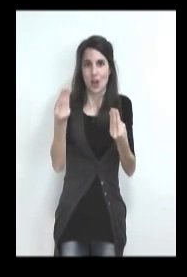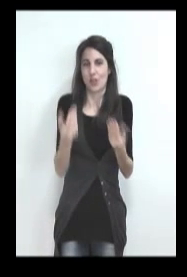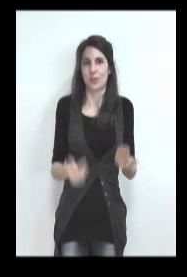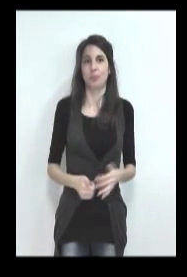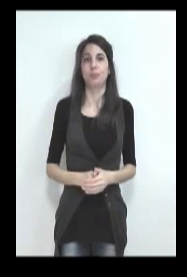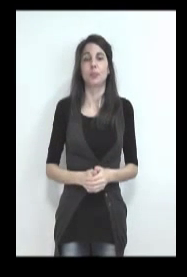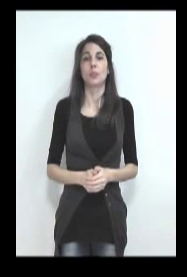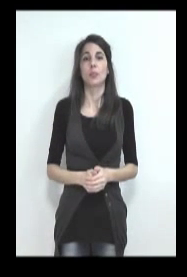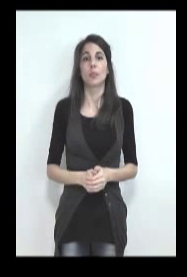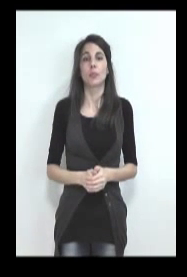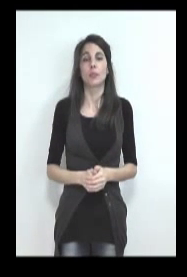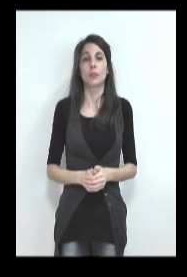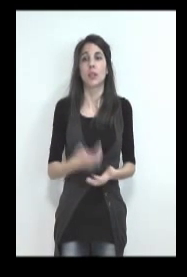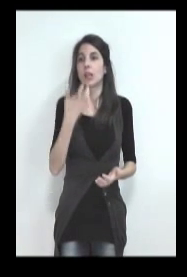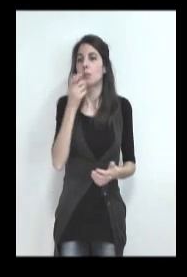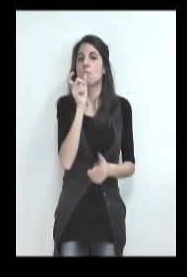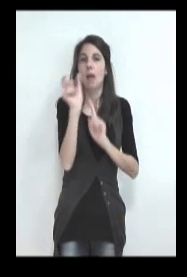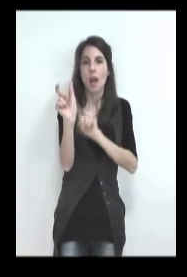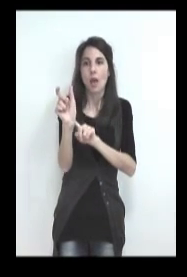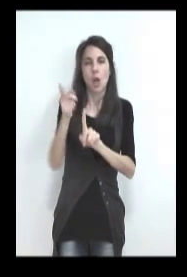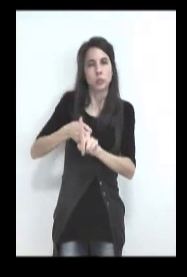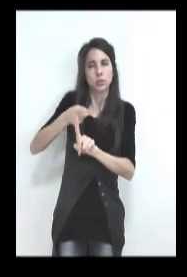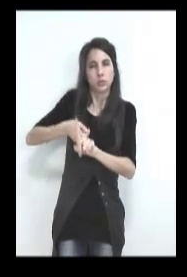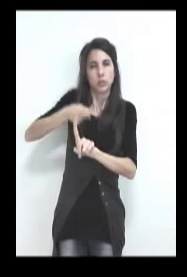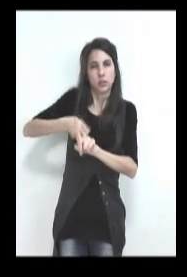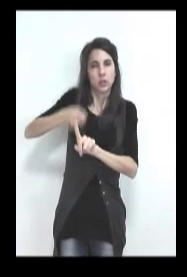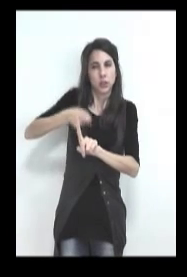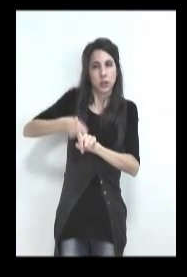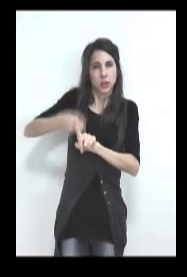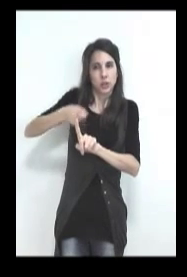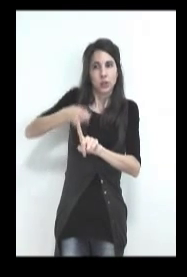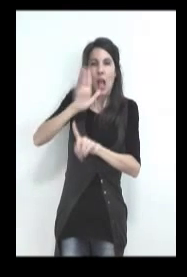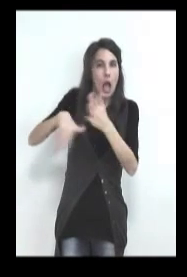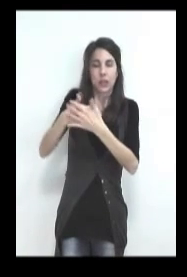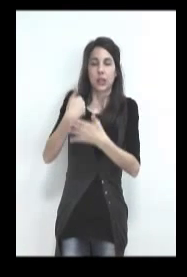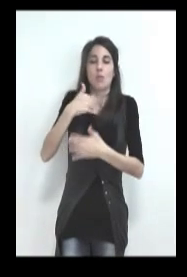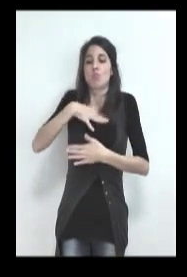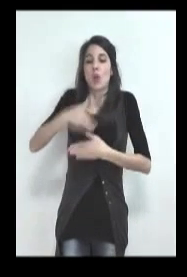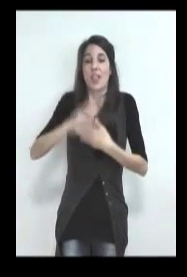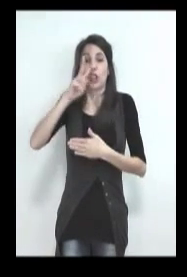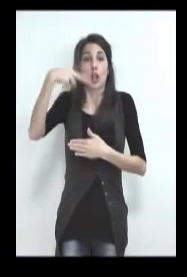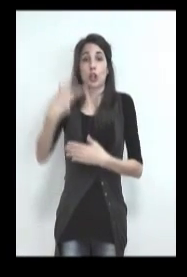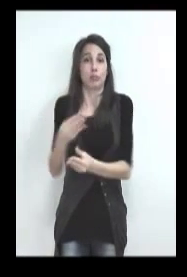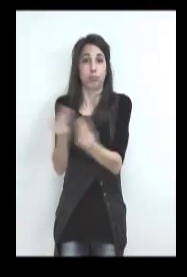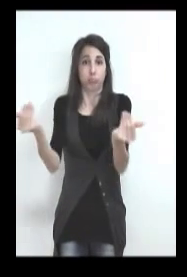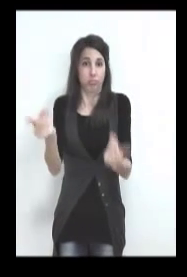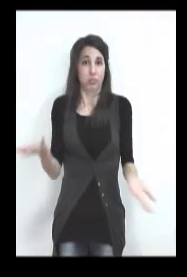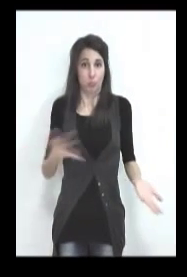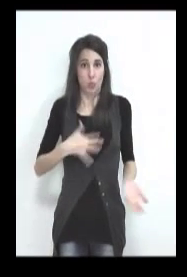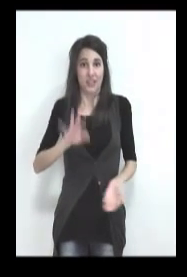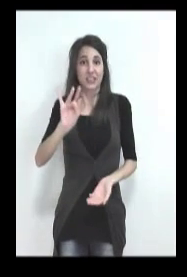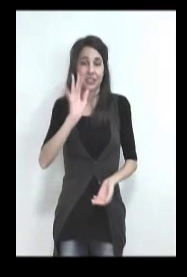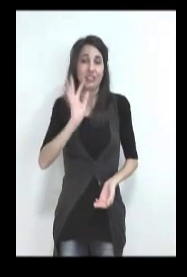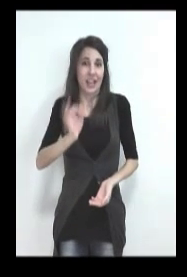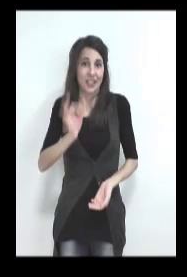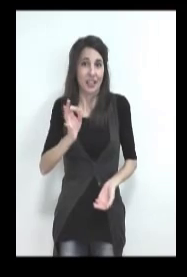Que cogemos una palabra y que la usamos hasta machacarla y destrozarla, pues sí, todos los que ya llevamos unos